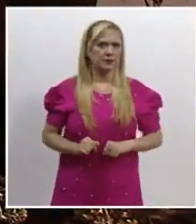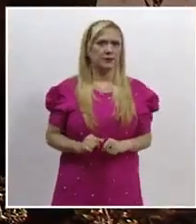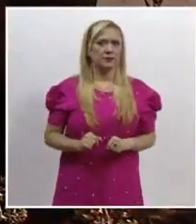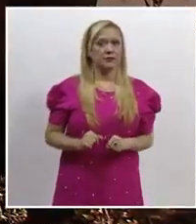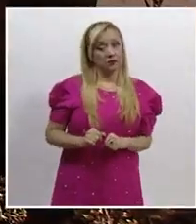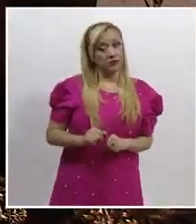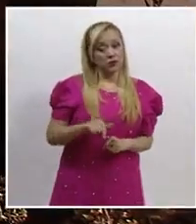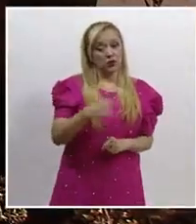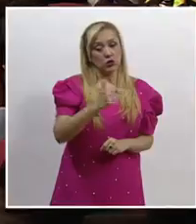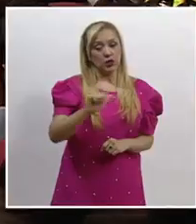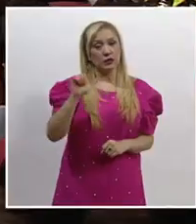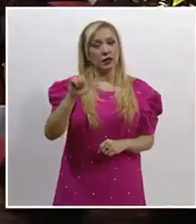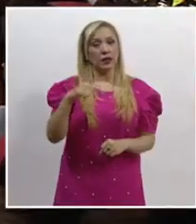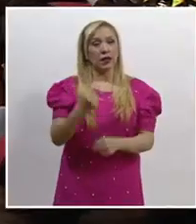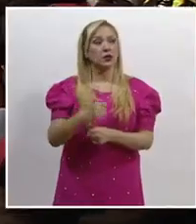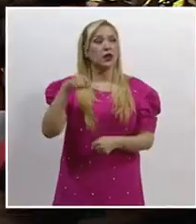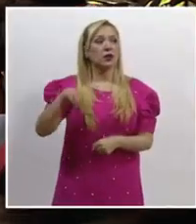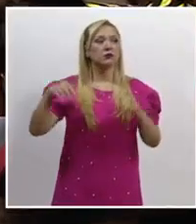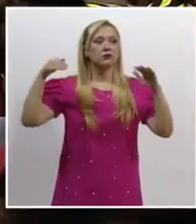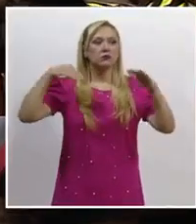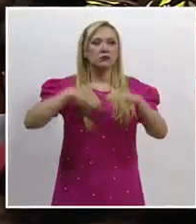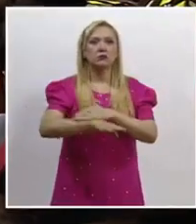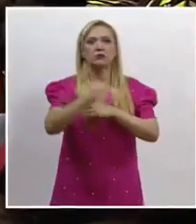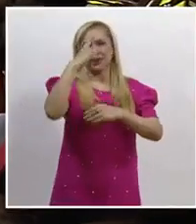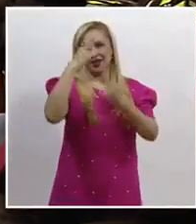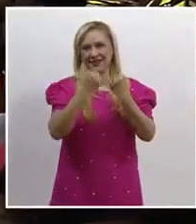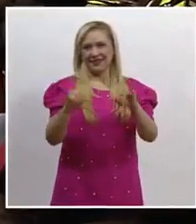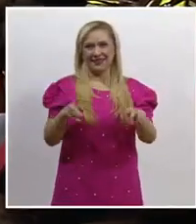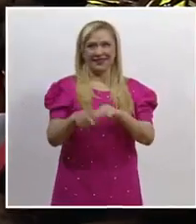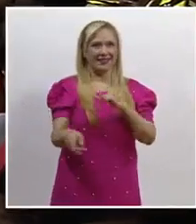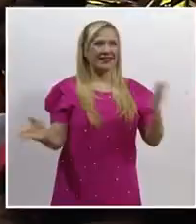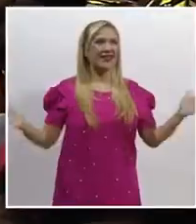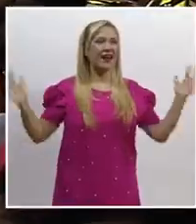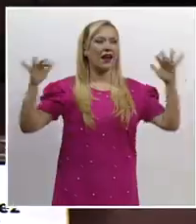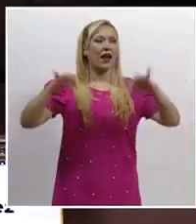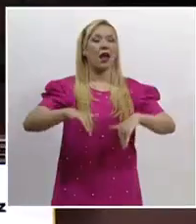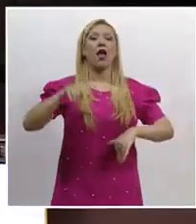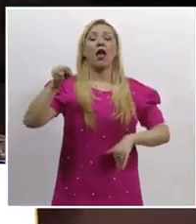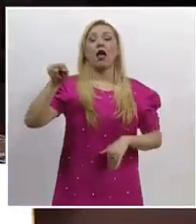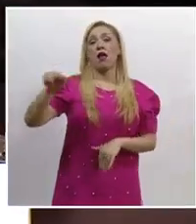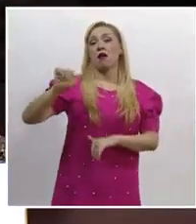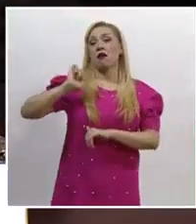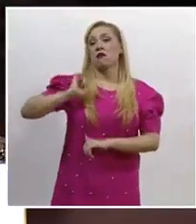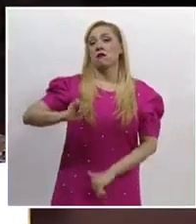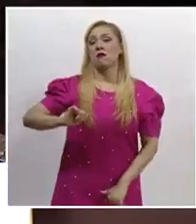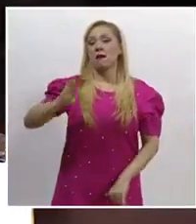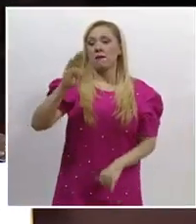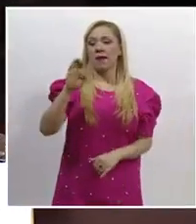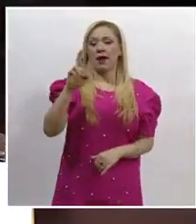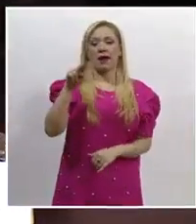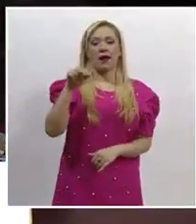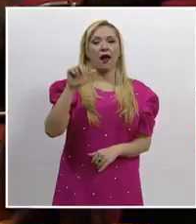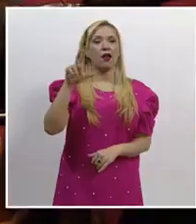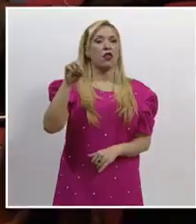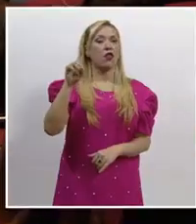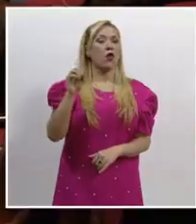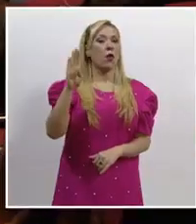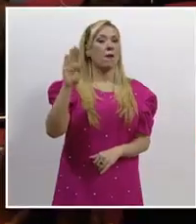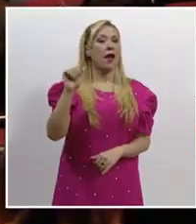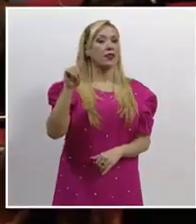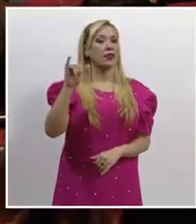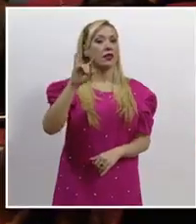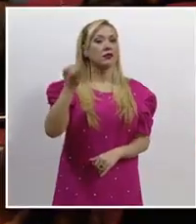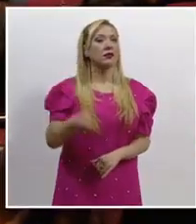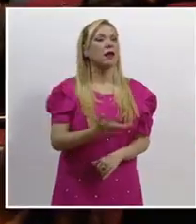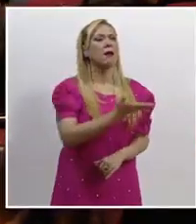de la Judicatura Federal. En este acto, durante la inauguración, el consejero de la Judicatura, Bernardo Batis Vázquez,